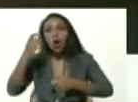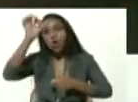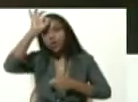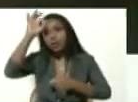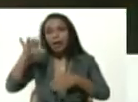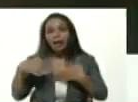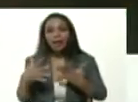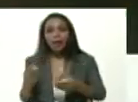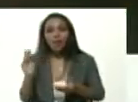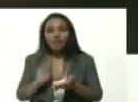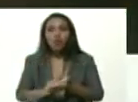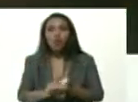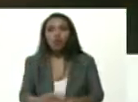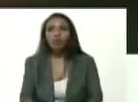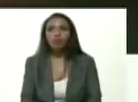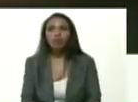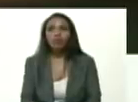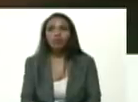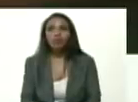ponerme.